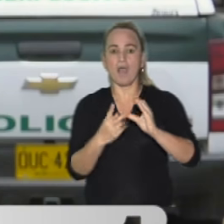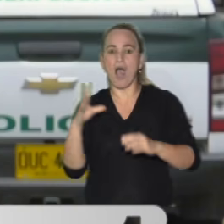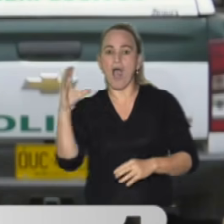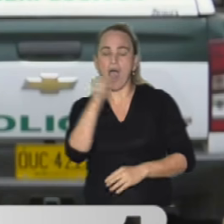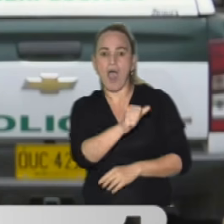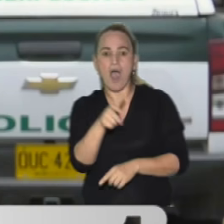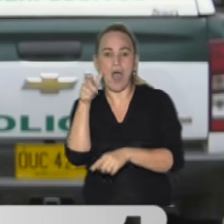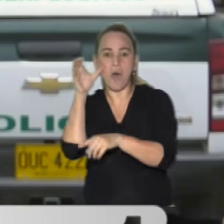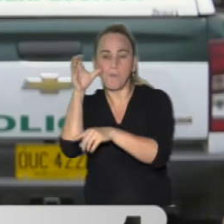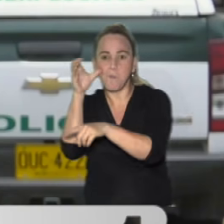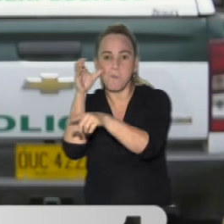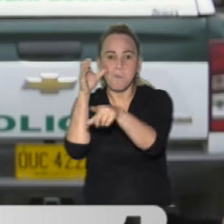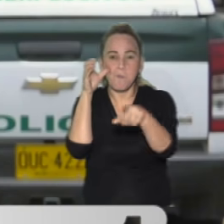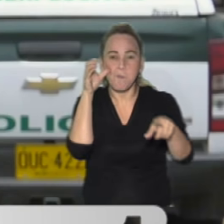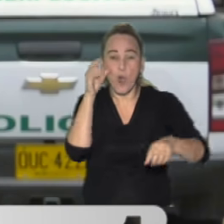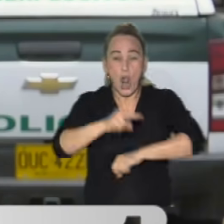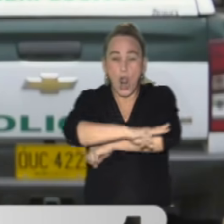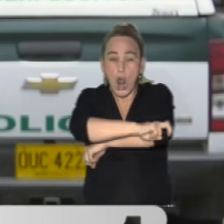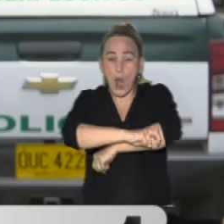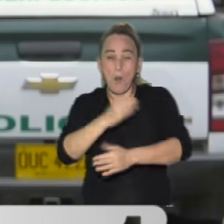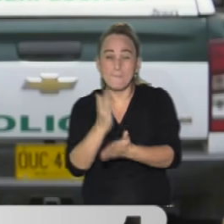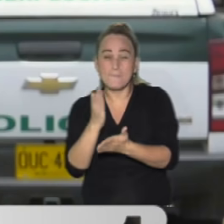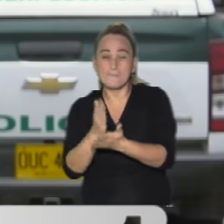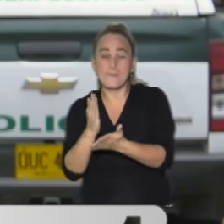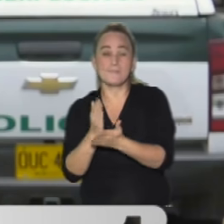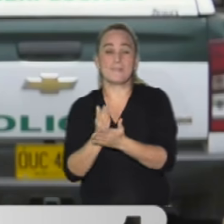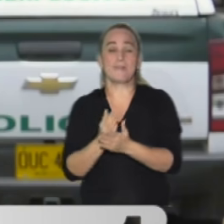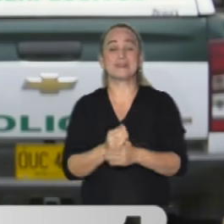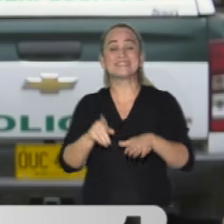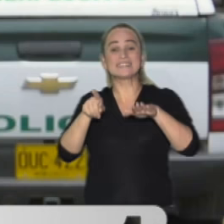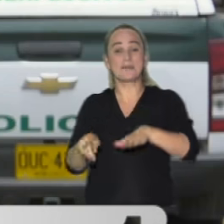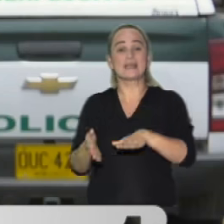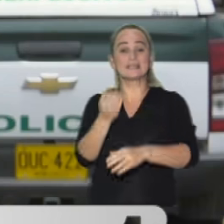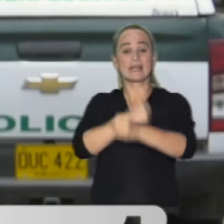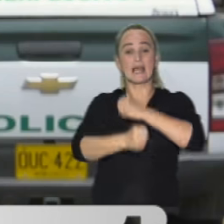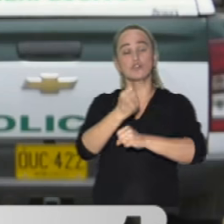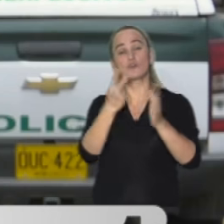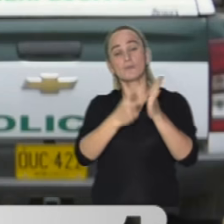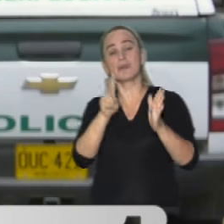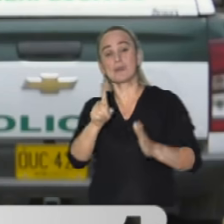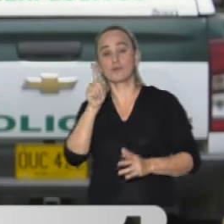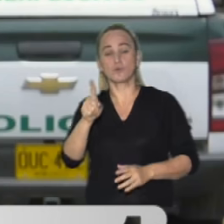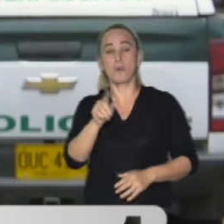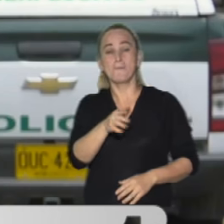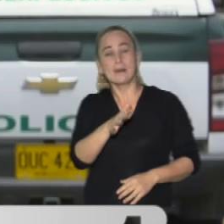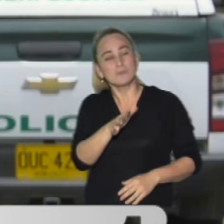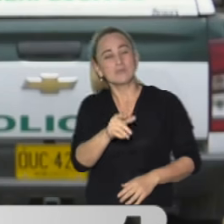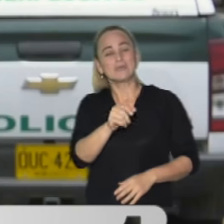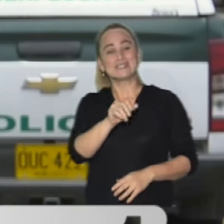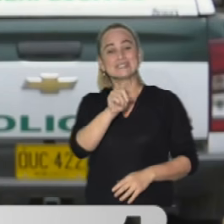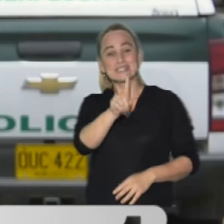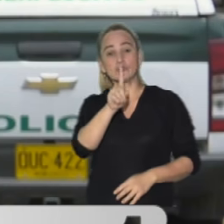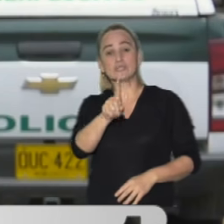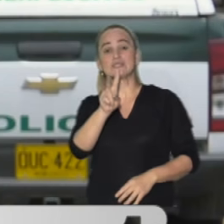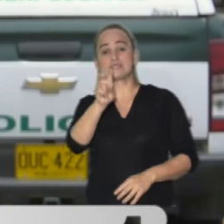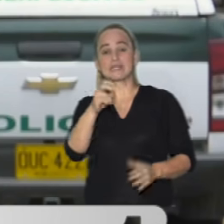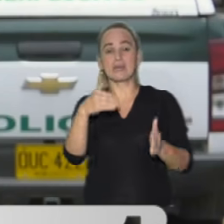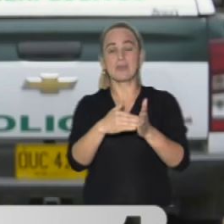la alarmante cifra de hurto a personas que se registró en el primer semestre de este año, más de 117.000